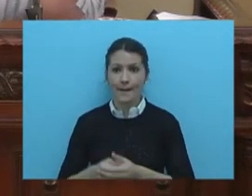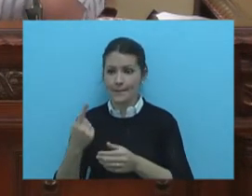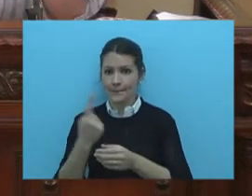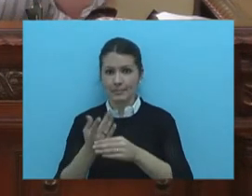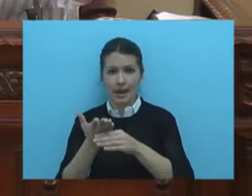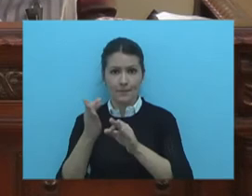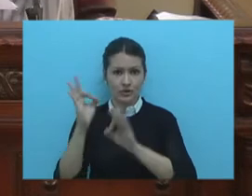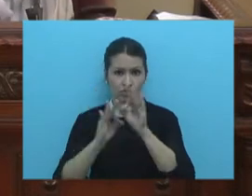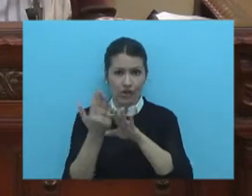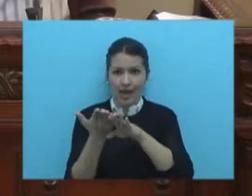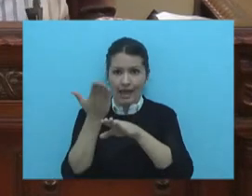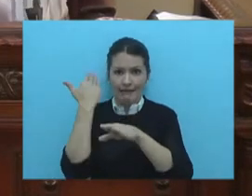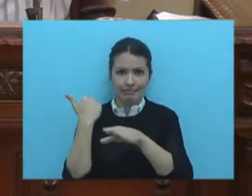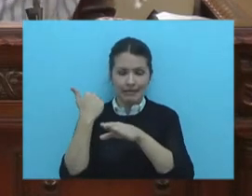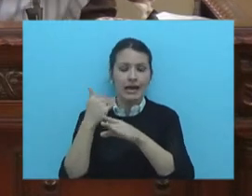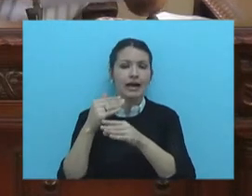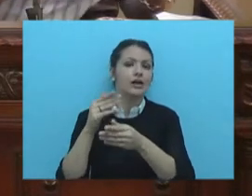proyecto.